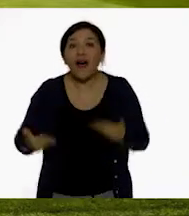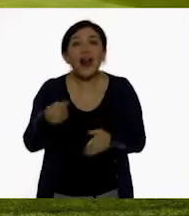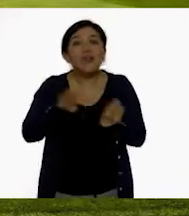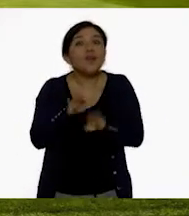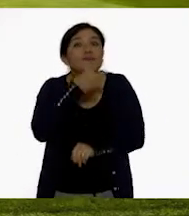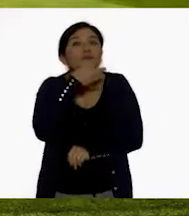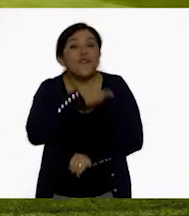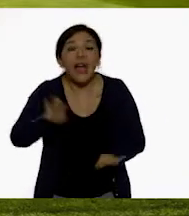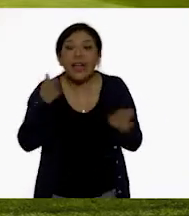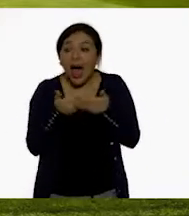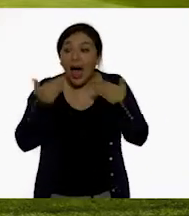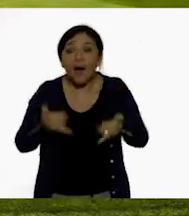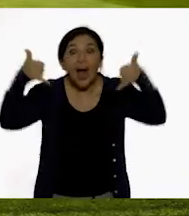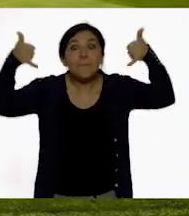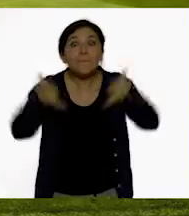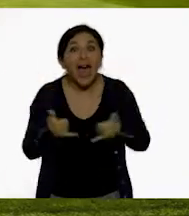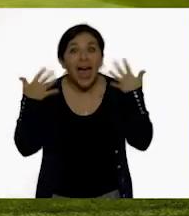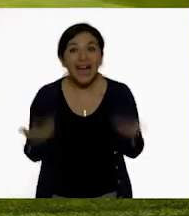festejando el empate.